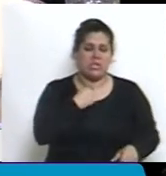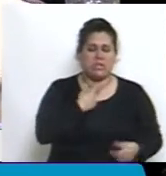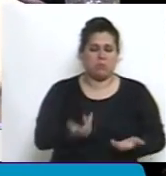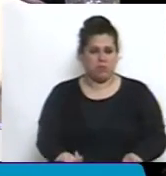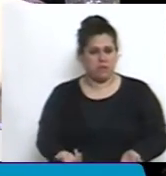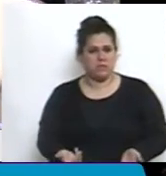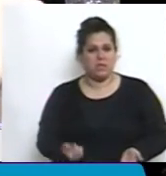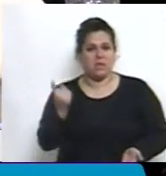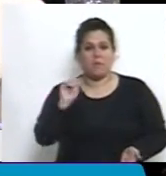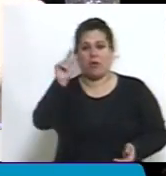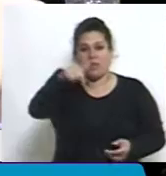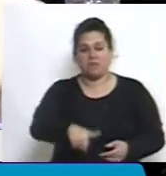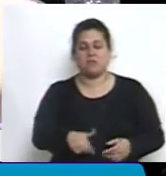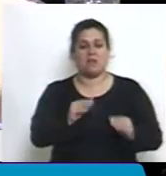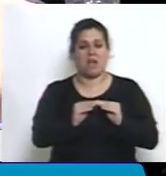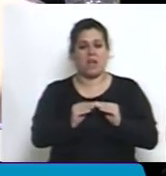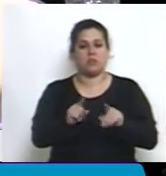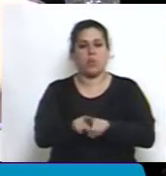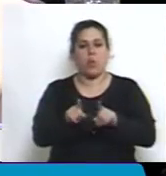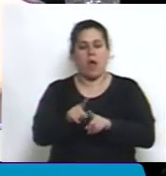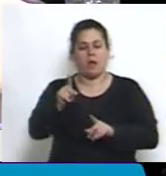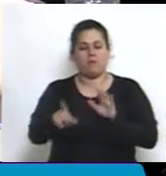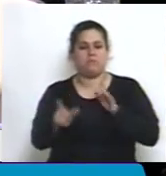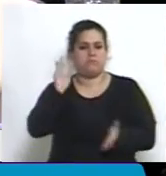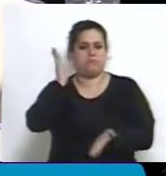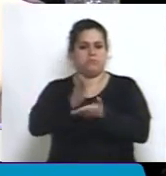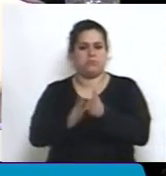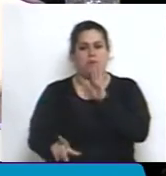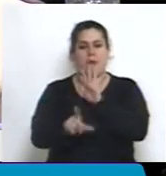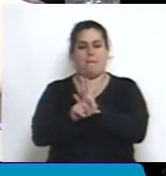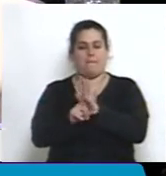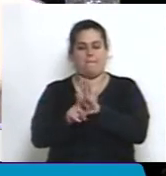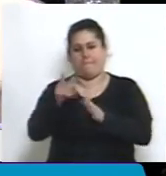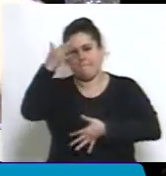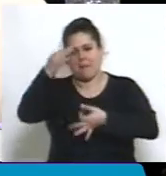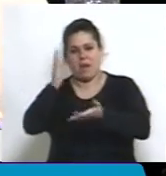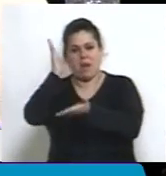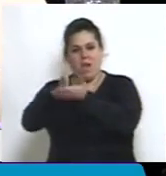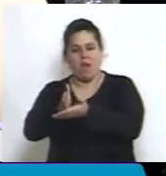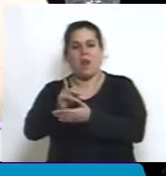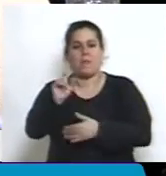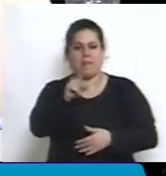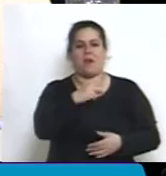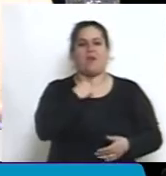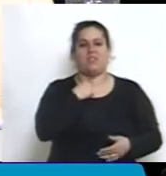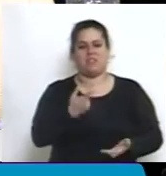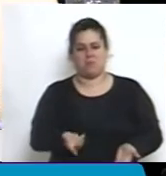este caso, adaptar la legislación penal a las víctimas. Por eso, señora presidenta,